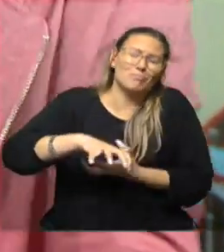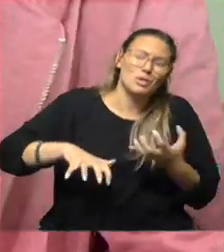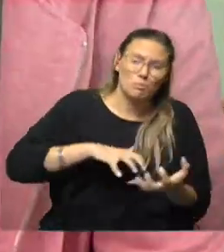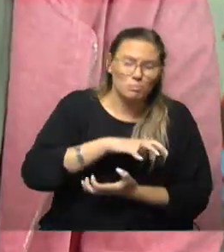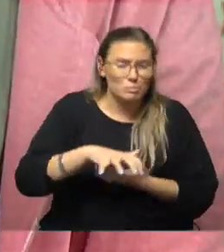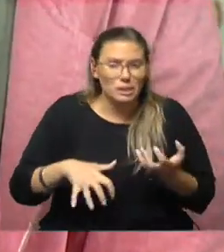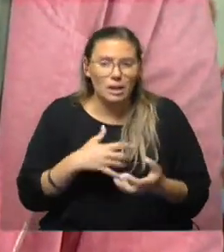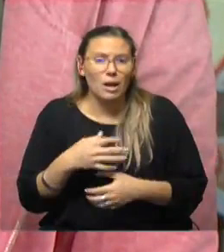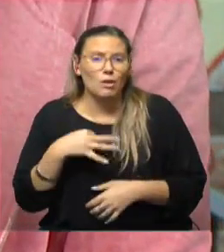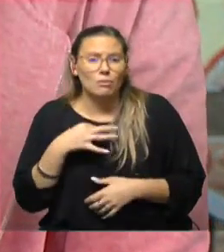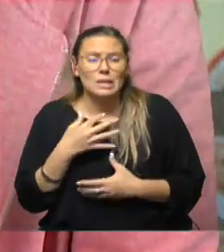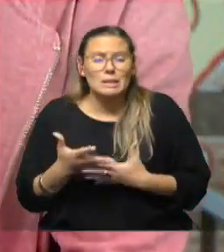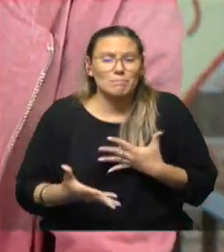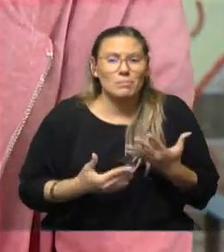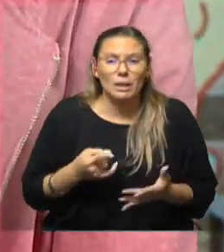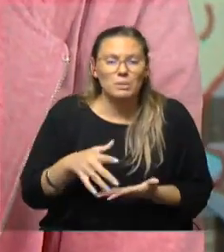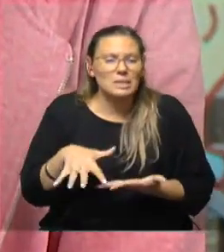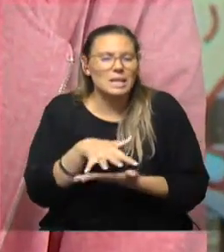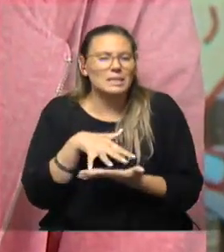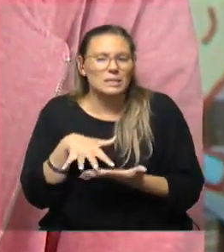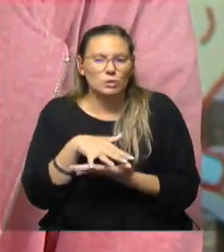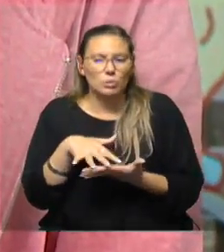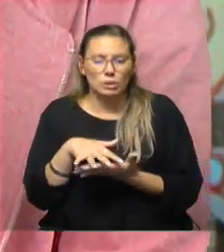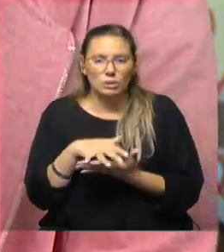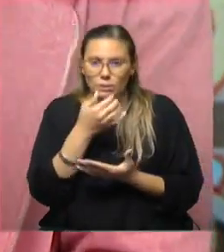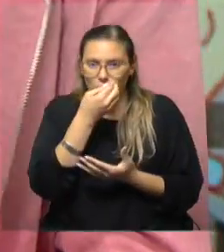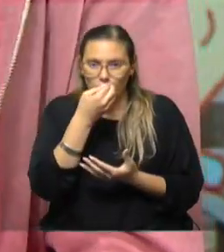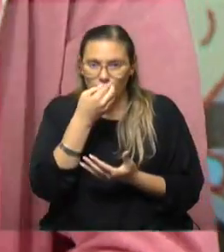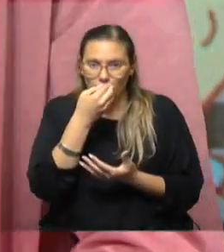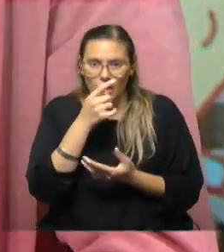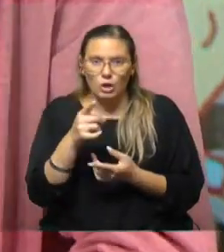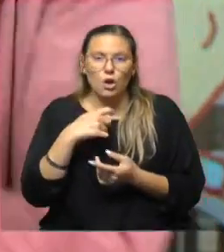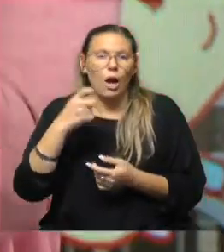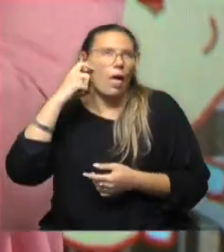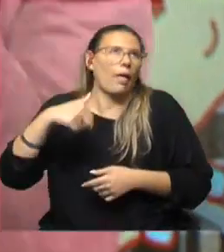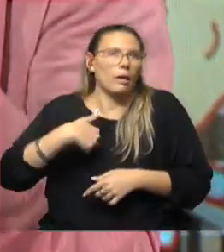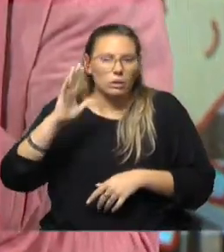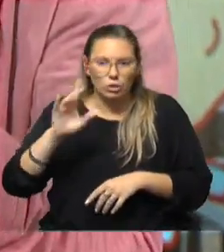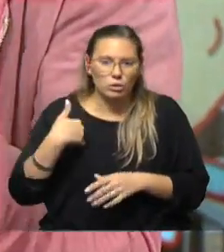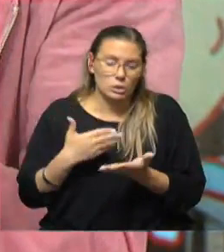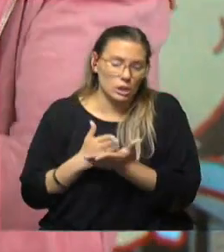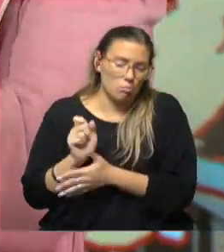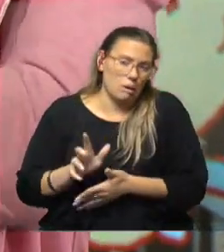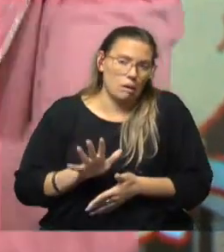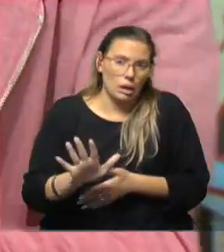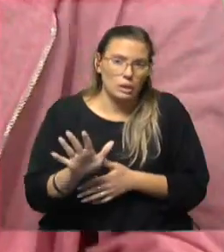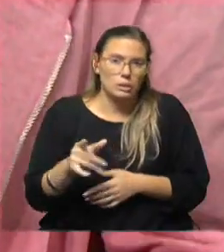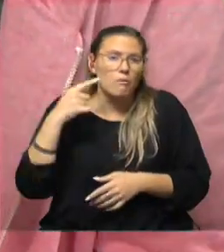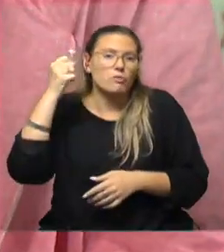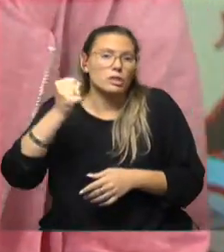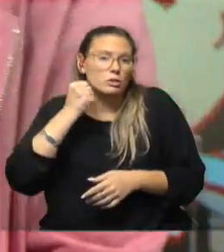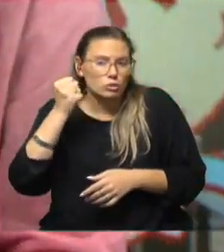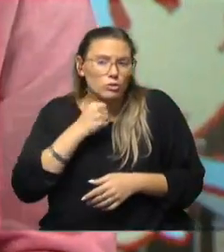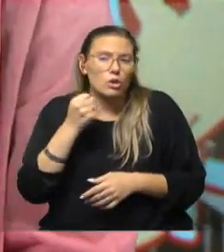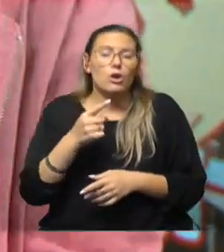vida. Y a mí ese contenido, que no es que lo inventé yo, sino que existe no, siempre, clarísimo. Digamos, claro. La docuficción y